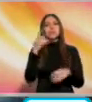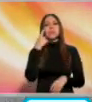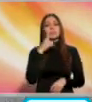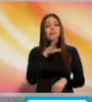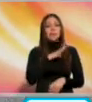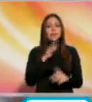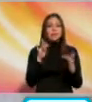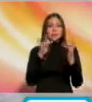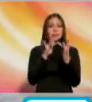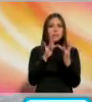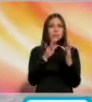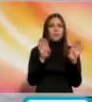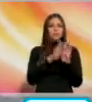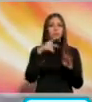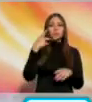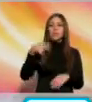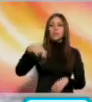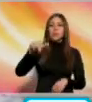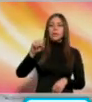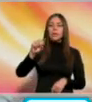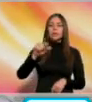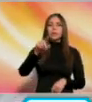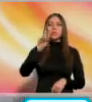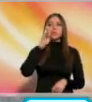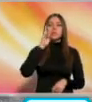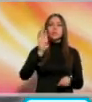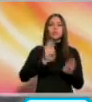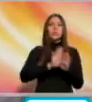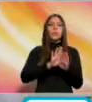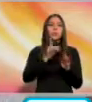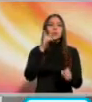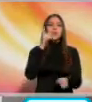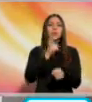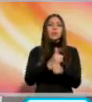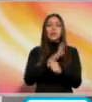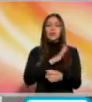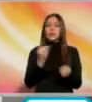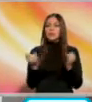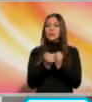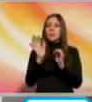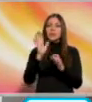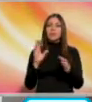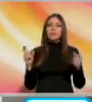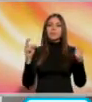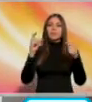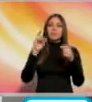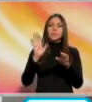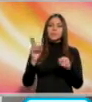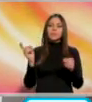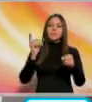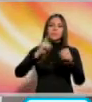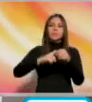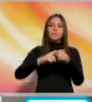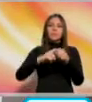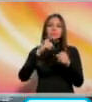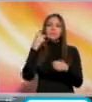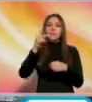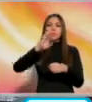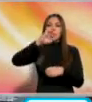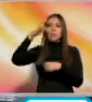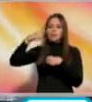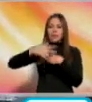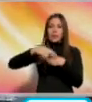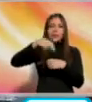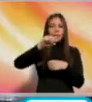con los esfuerzos de la NASA. Entonces te vas a dar cuenta como un Se esfuerzo de la NASA complementan. está Sí. complementado por la Agencia Europea y todos en función de